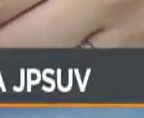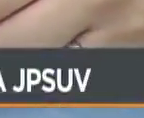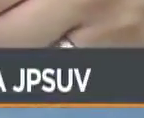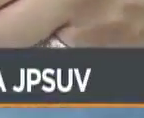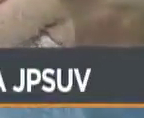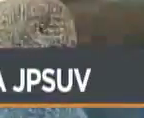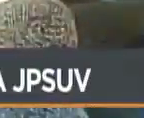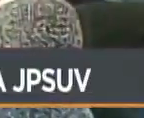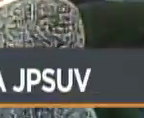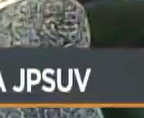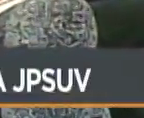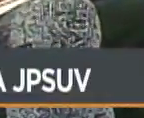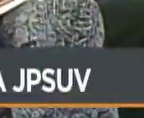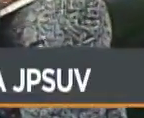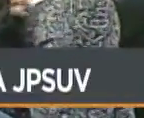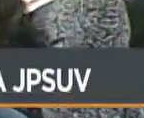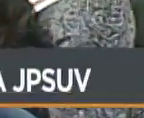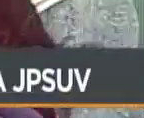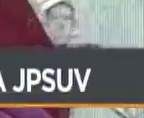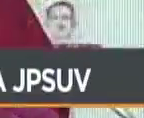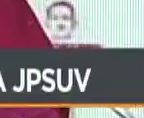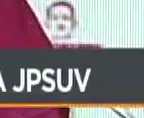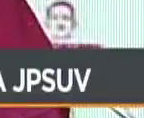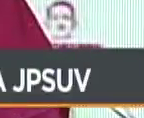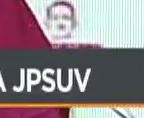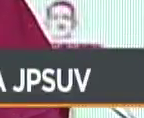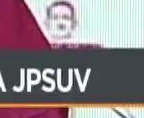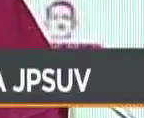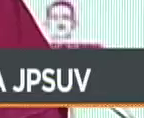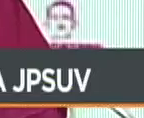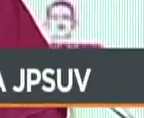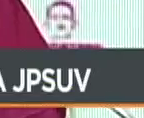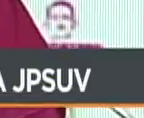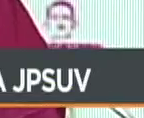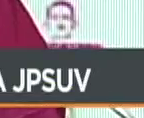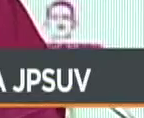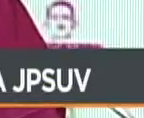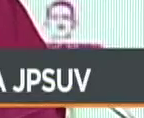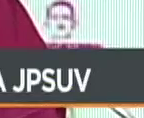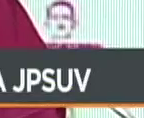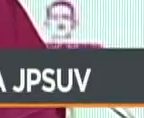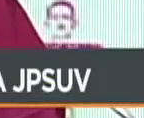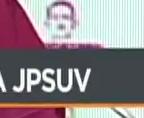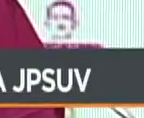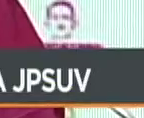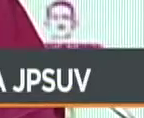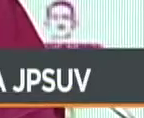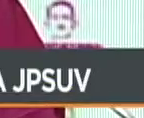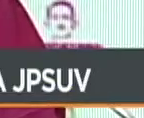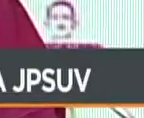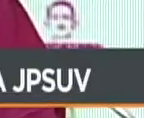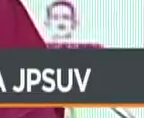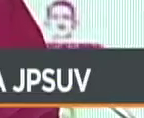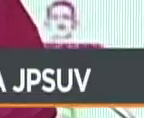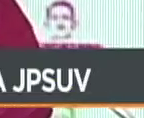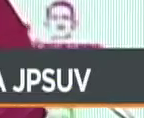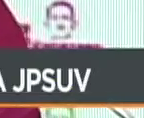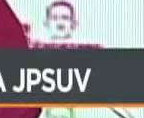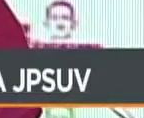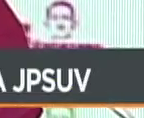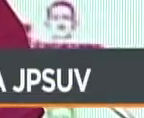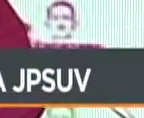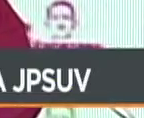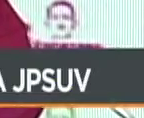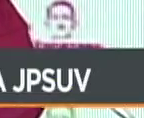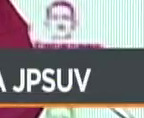en venezuela es un país receptor de migración internacional eso no